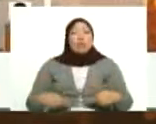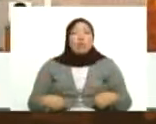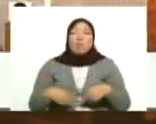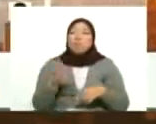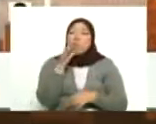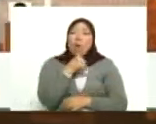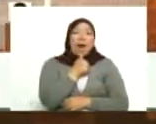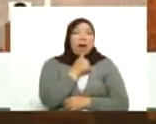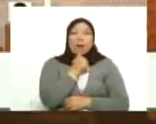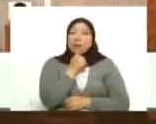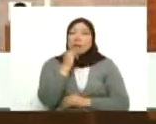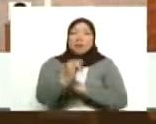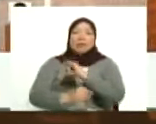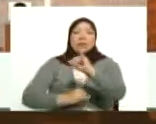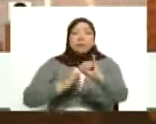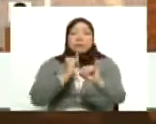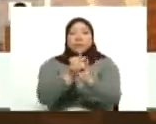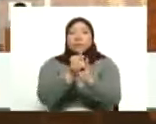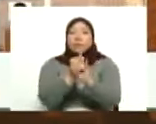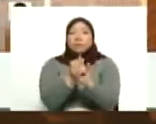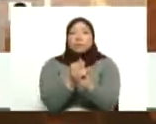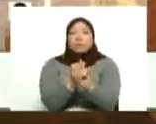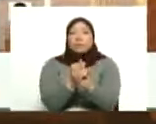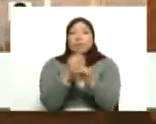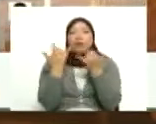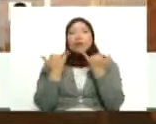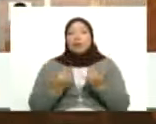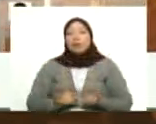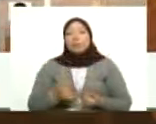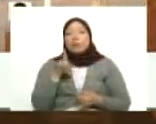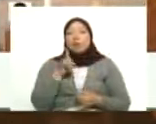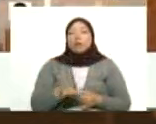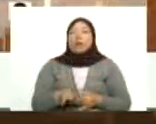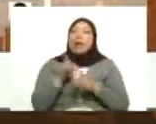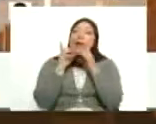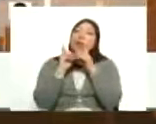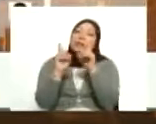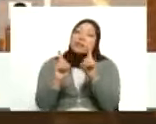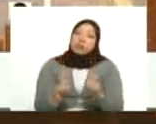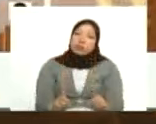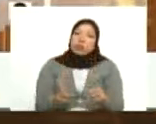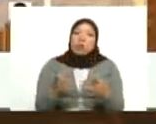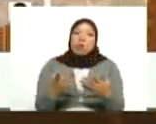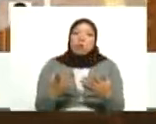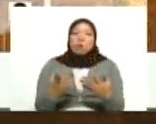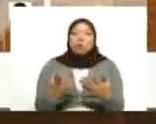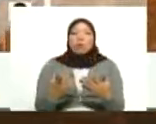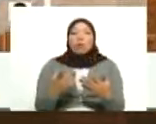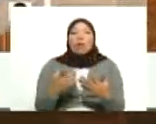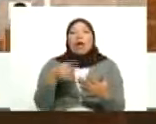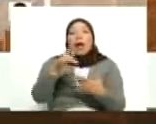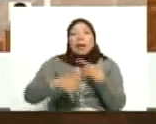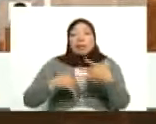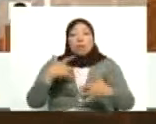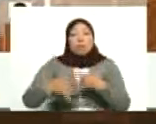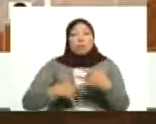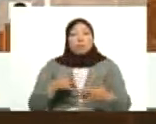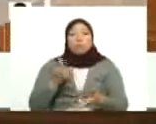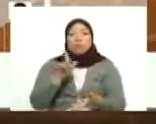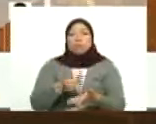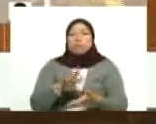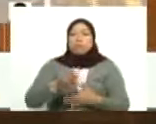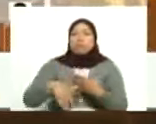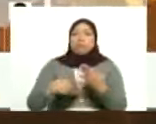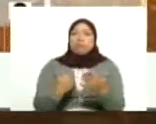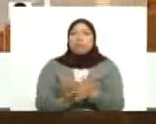derecho internacional humanitario. Bueno, ha decidido acometer acciones de que se pudieran catalogar